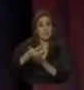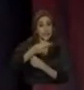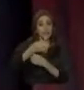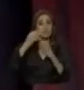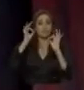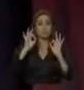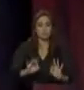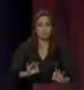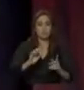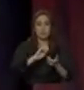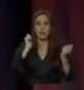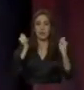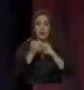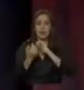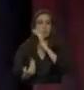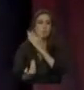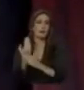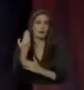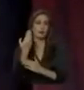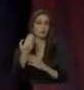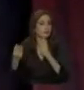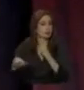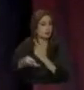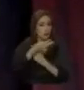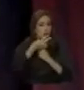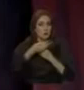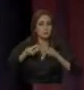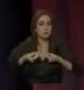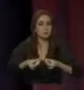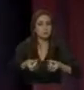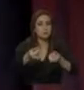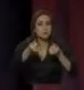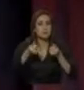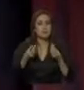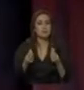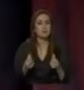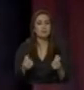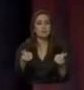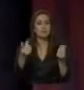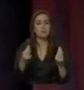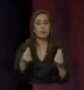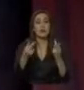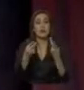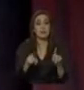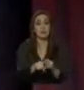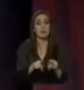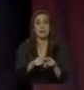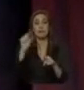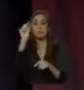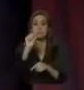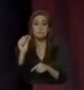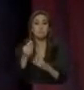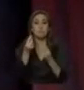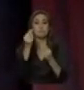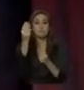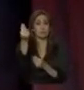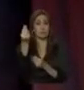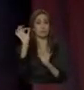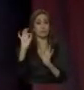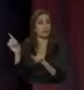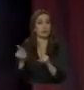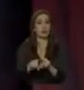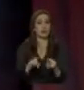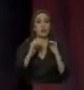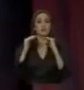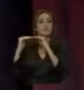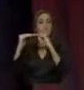mejorar la calidad de ancho de banda, la velocidad y, claro, además del precio del Internet. Esta noticia